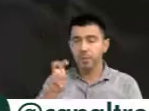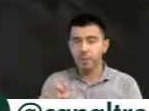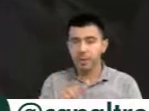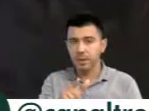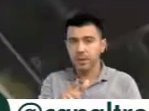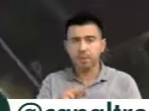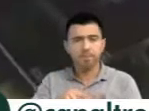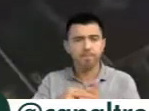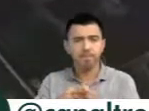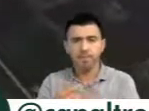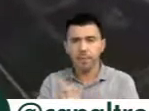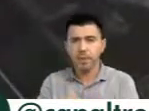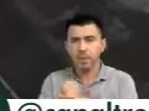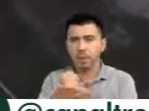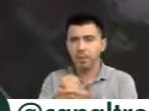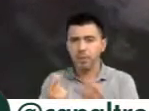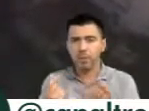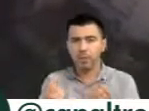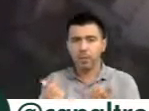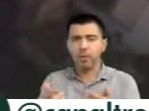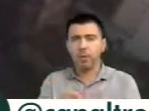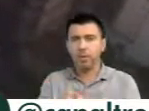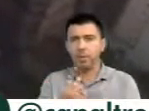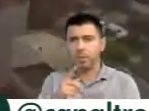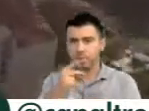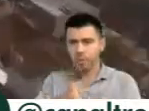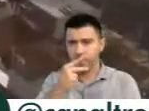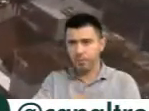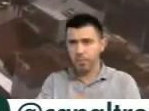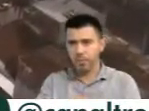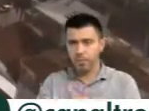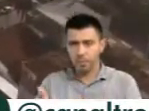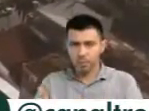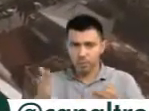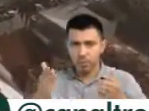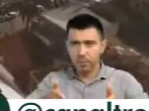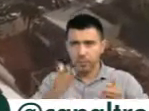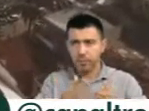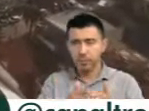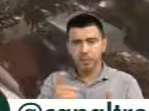recuperación económica, proyectándose en la construcción de proyectos clúster que enriquezcan la economía santandereana.